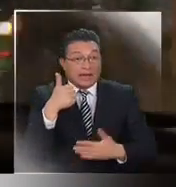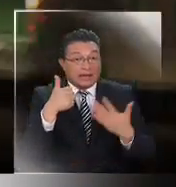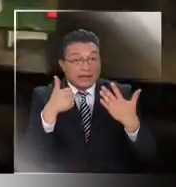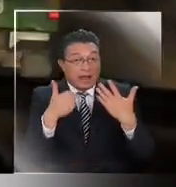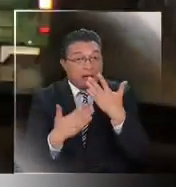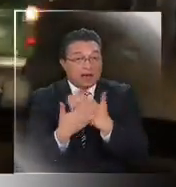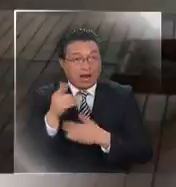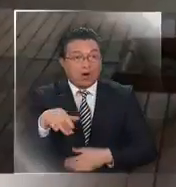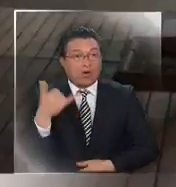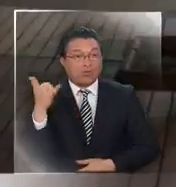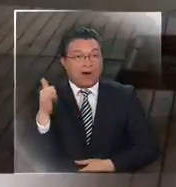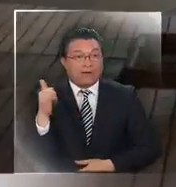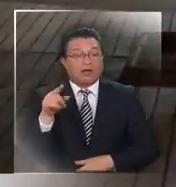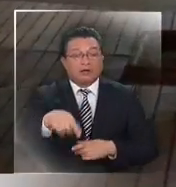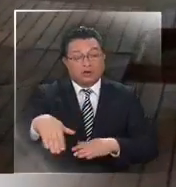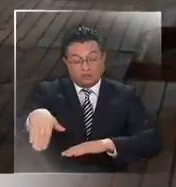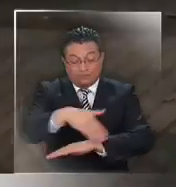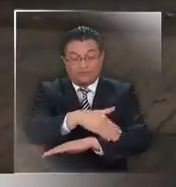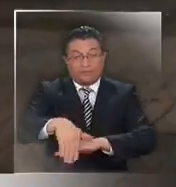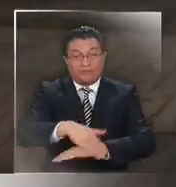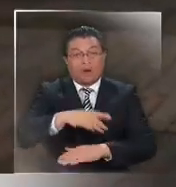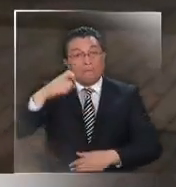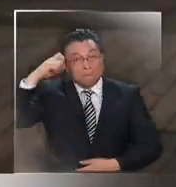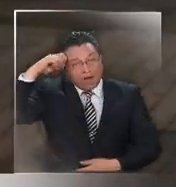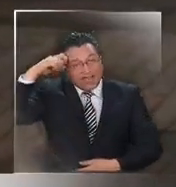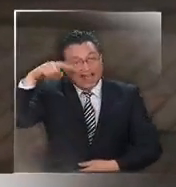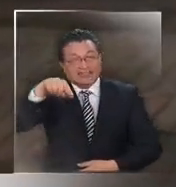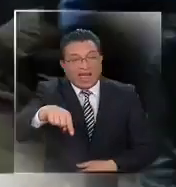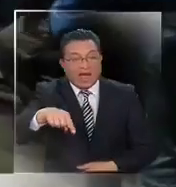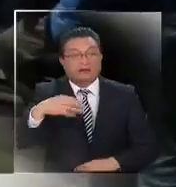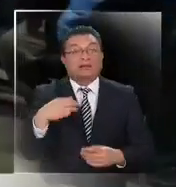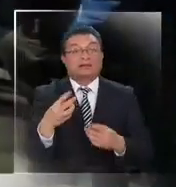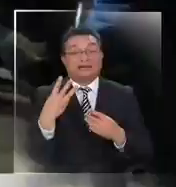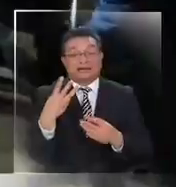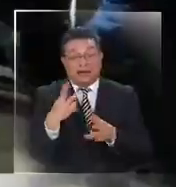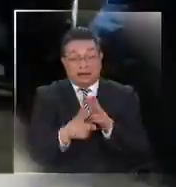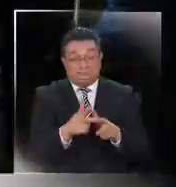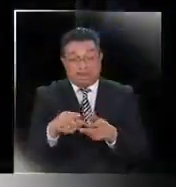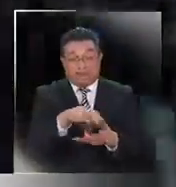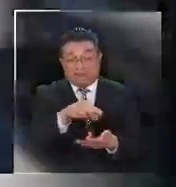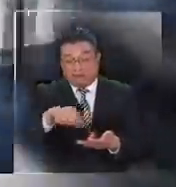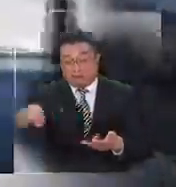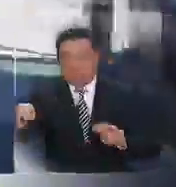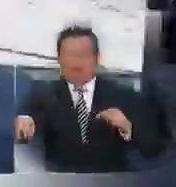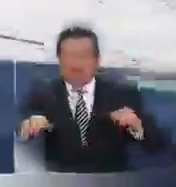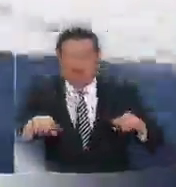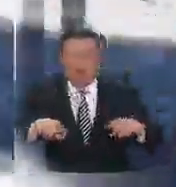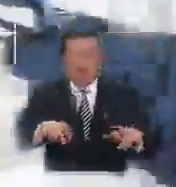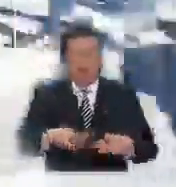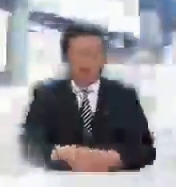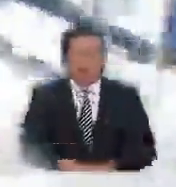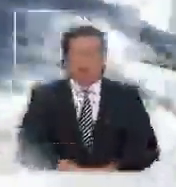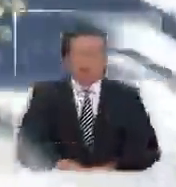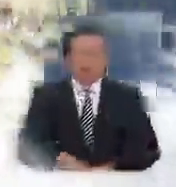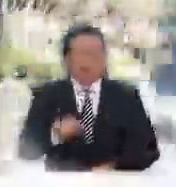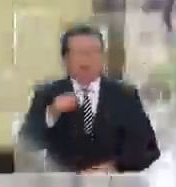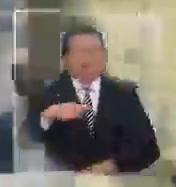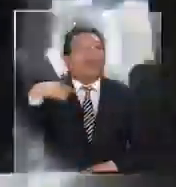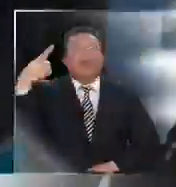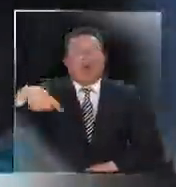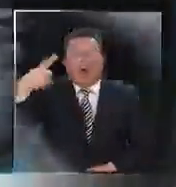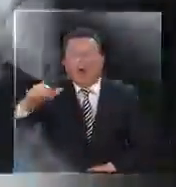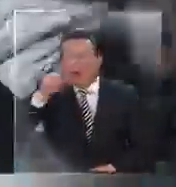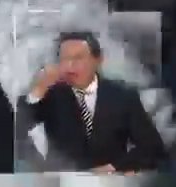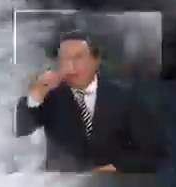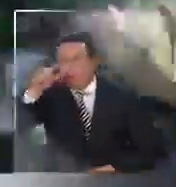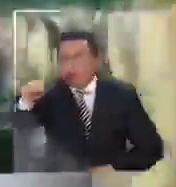este jueves, desplegado en el eje Providencia y a las salidas de las 3 estaciones de metro de la comuna. Trafican todos los días aquí, todos los días